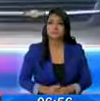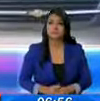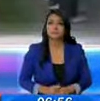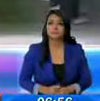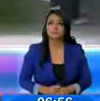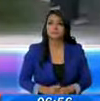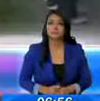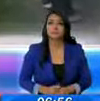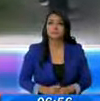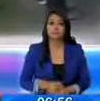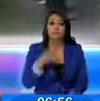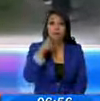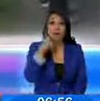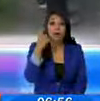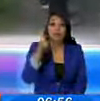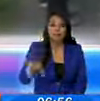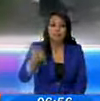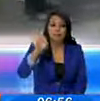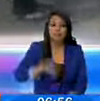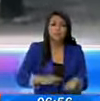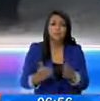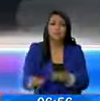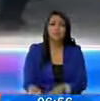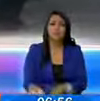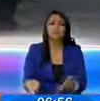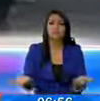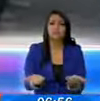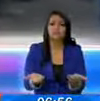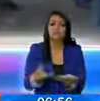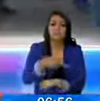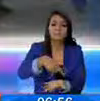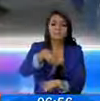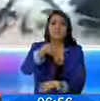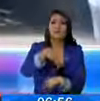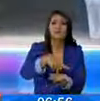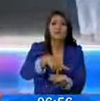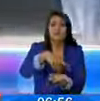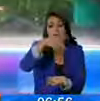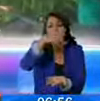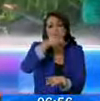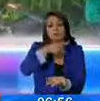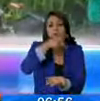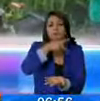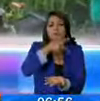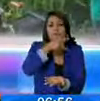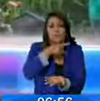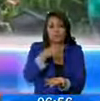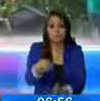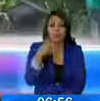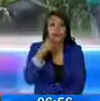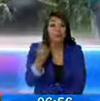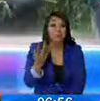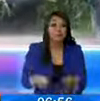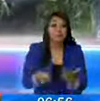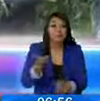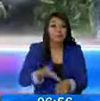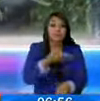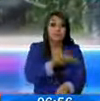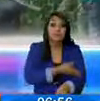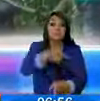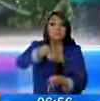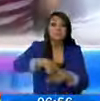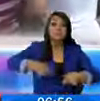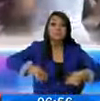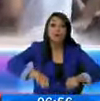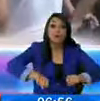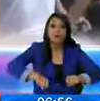Un hombre fue encontrado muerto en el sector San Vicente de la parroquia Calderón de Puerto Viejo. Se presume que la víctima viajaba en motocicleta y habría sufrido